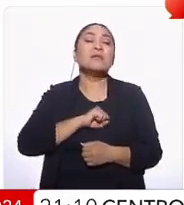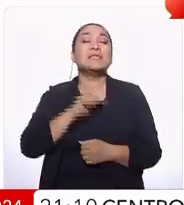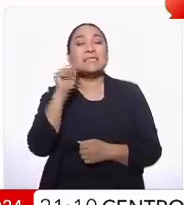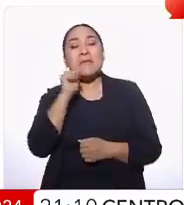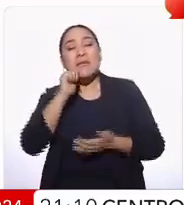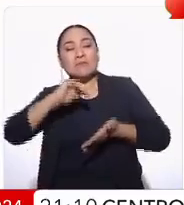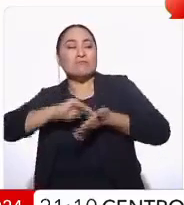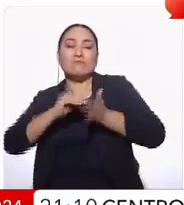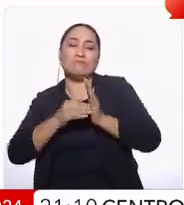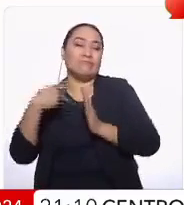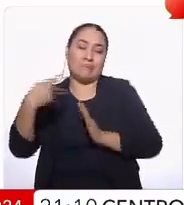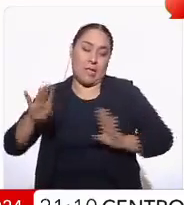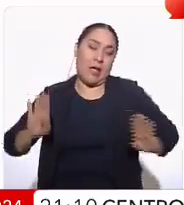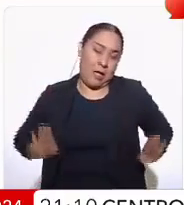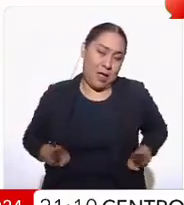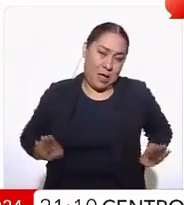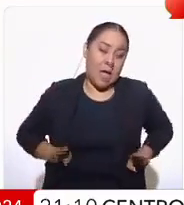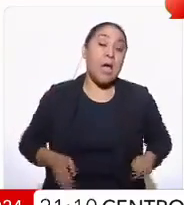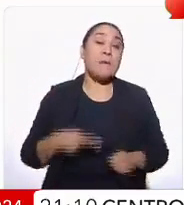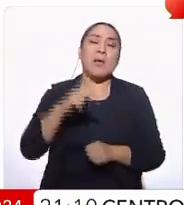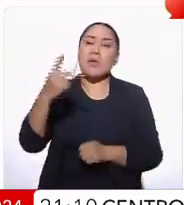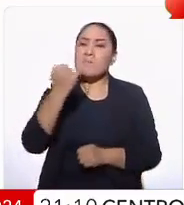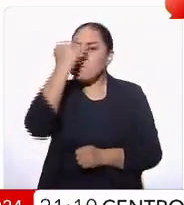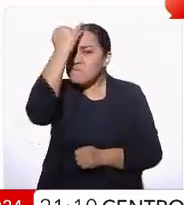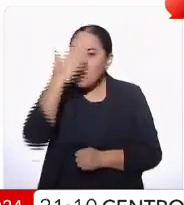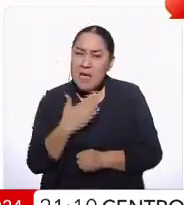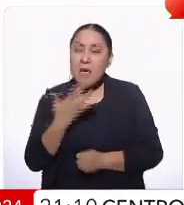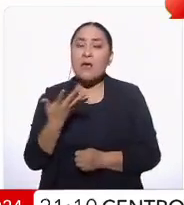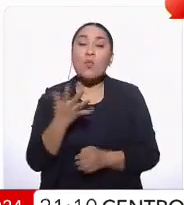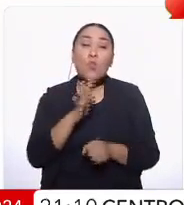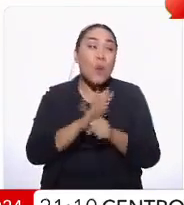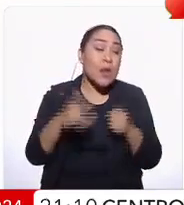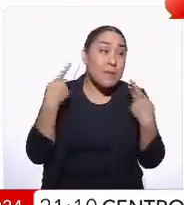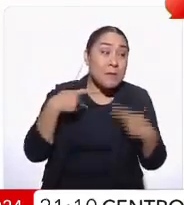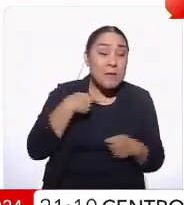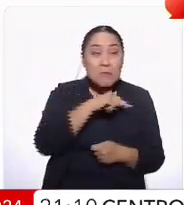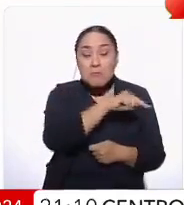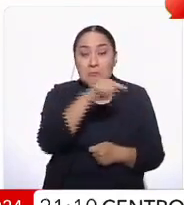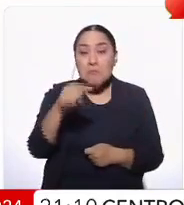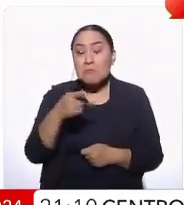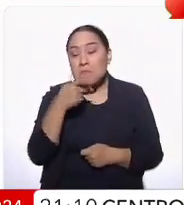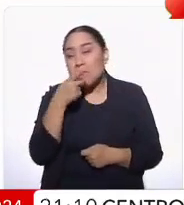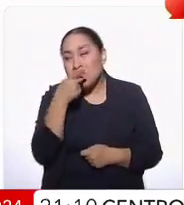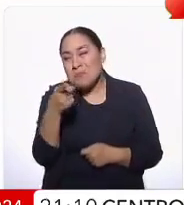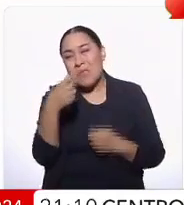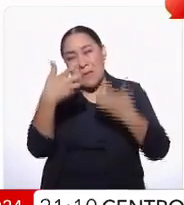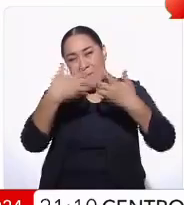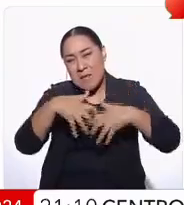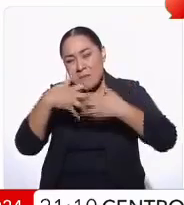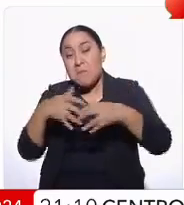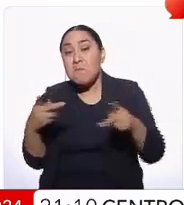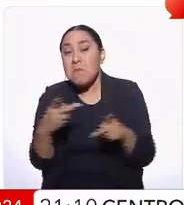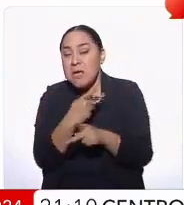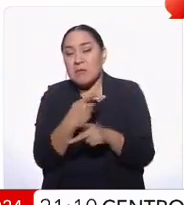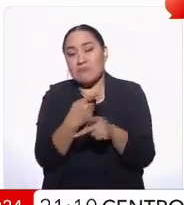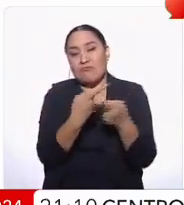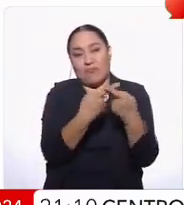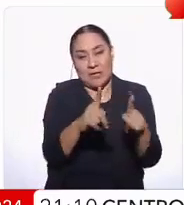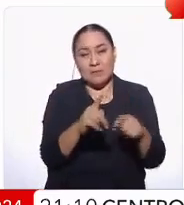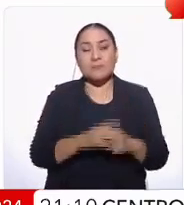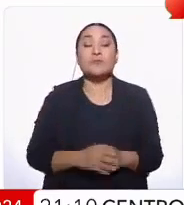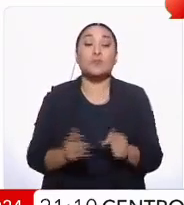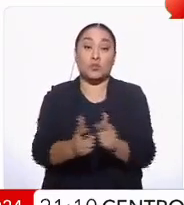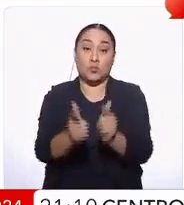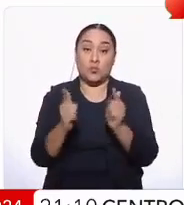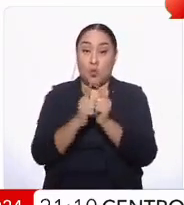perfil. Pero si bien de su imagen personal hay pocos testimonios, en el caso de sus empresas la situación es muy distinta.